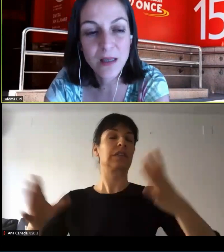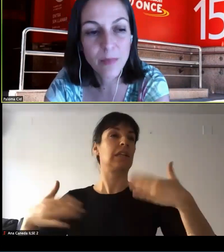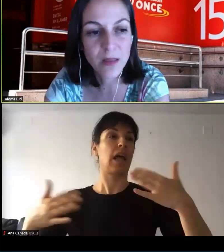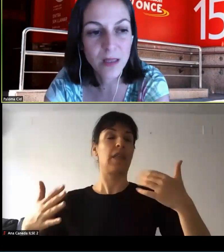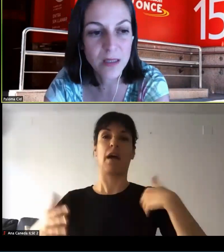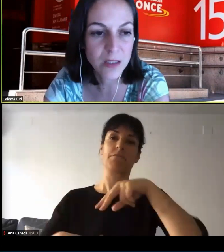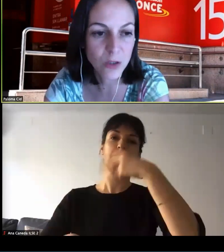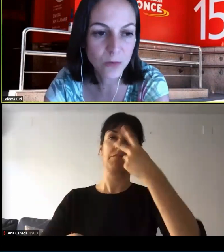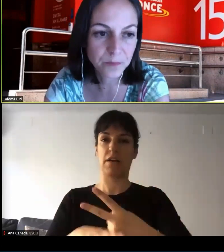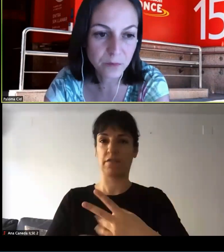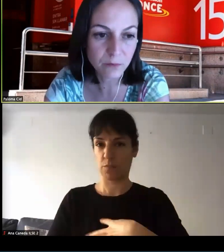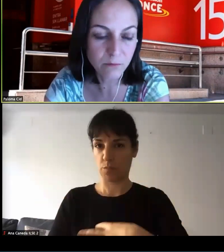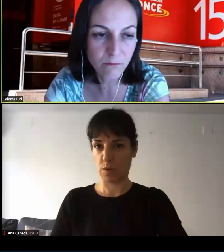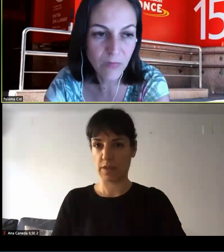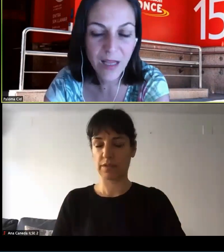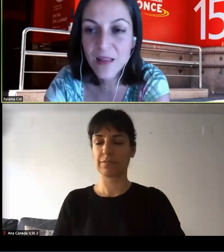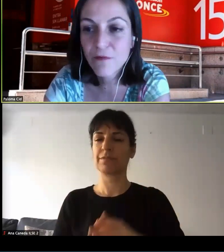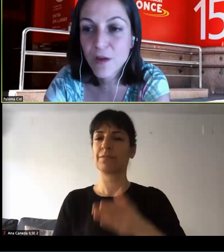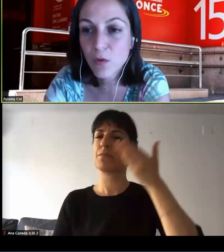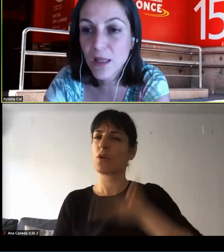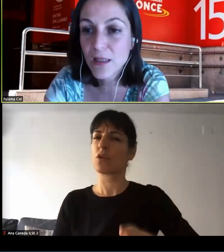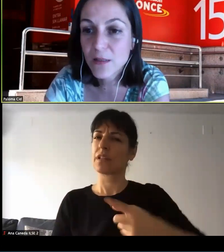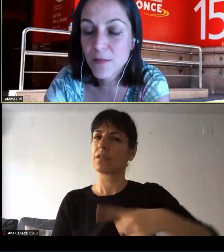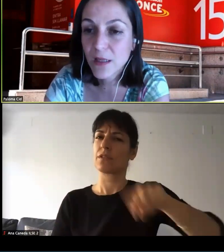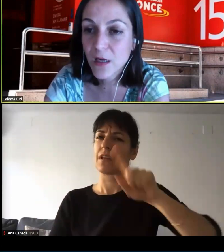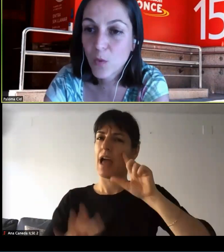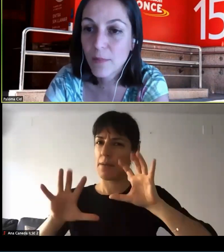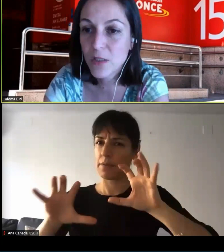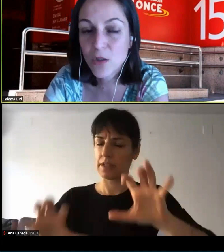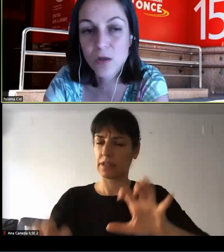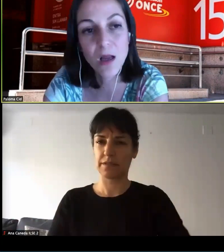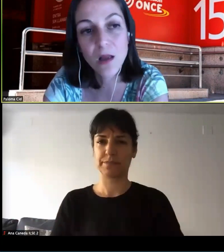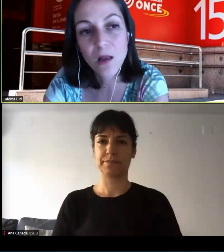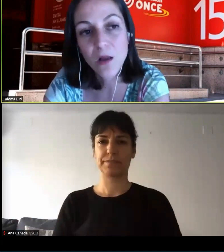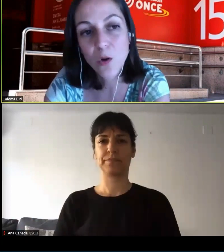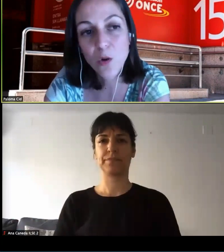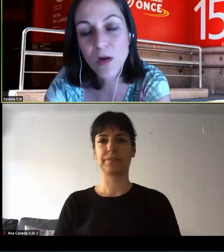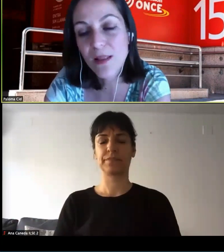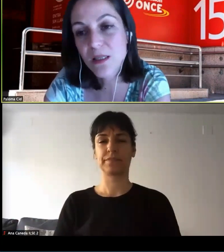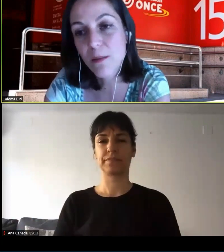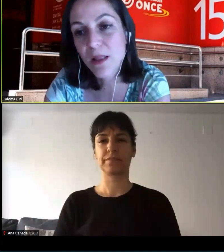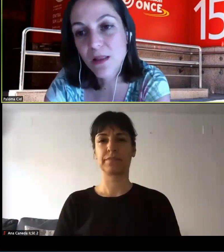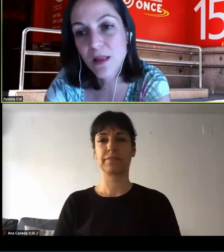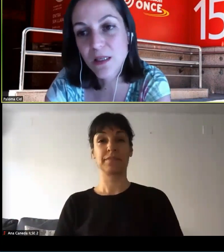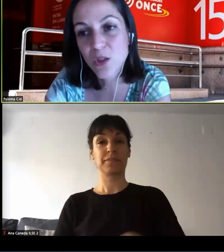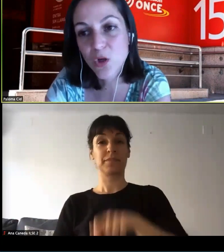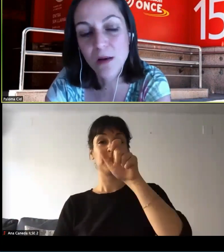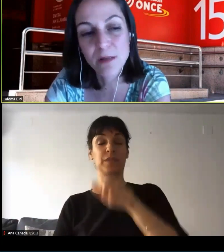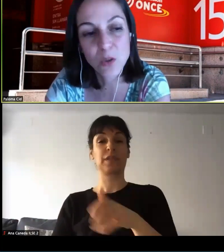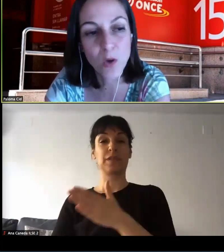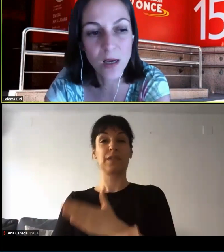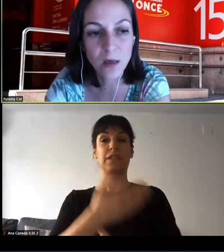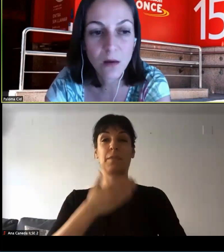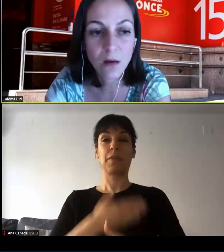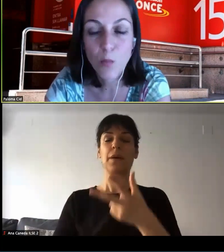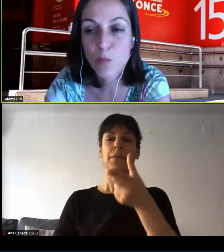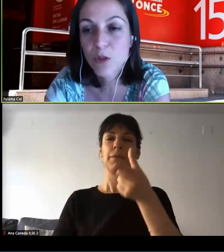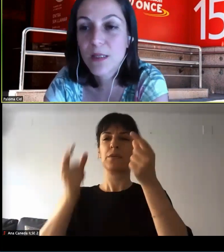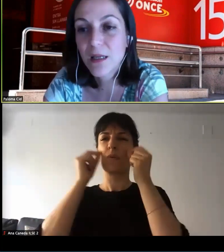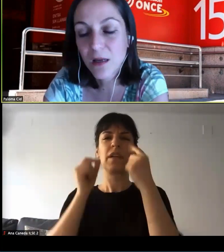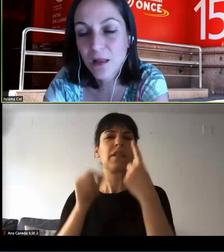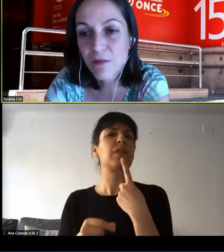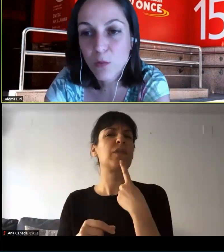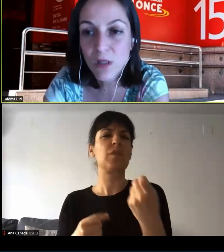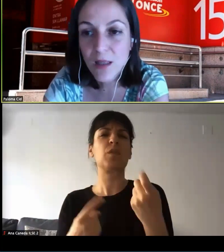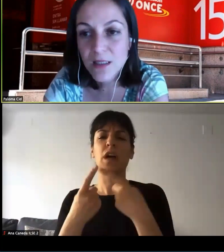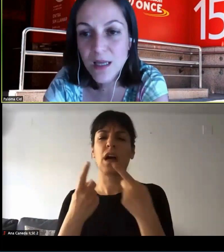aprendáis esto. ¿Qué dificultades va a tener una persona con una discapacidad sensorial visual? Pues va a